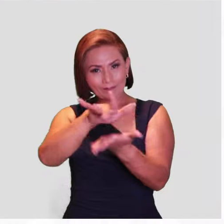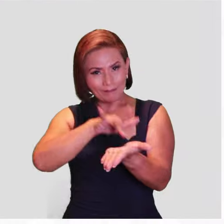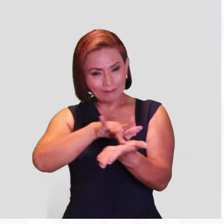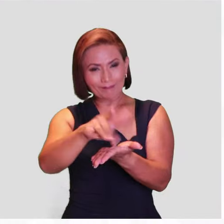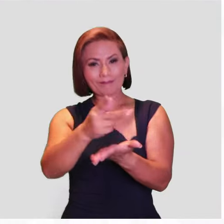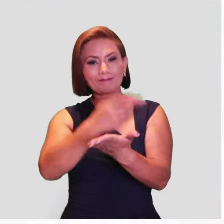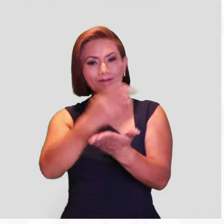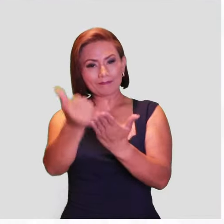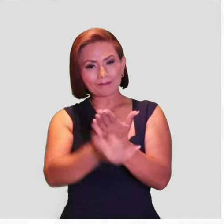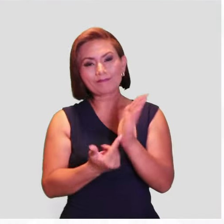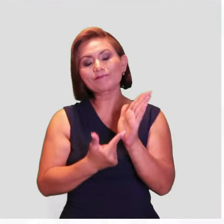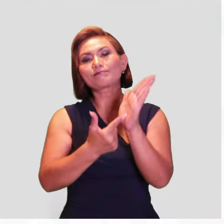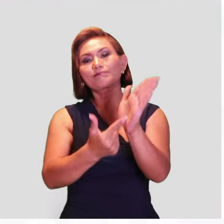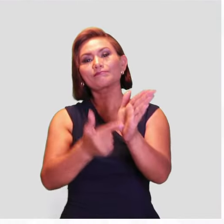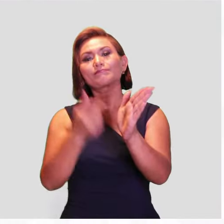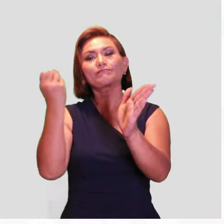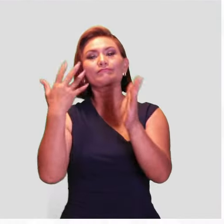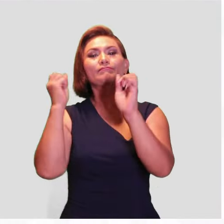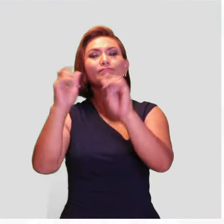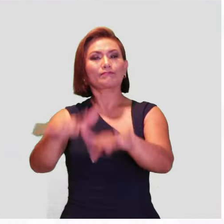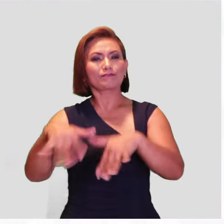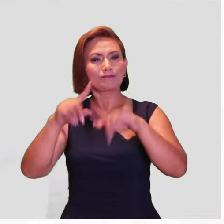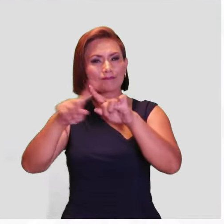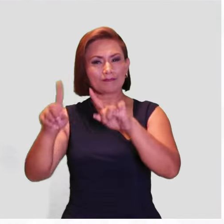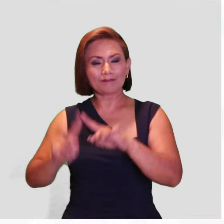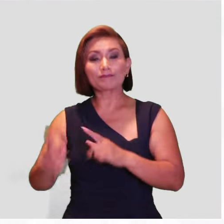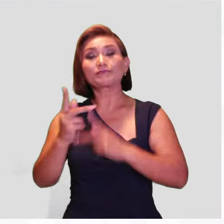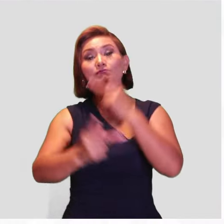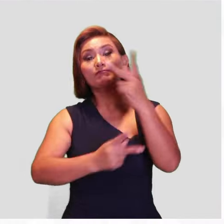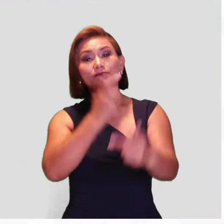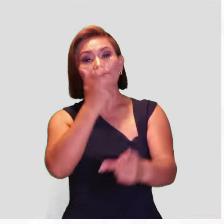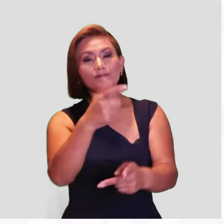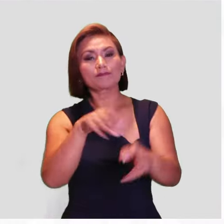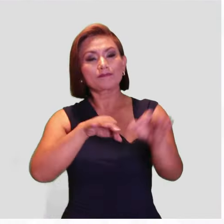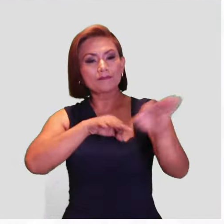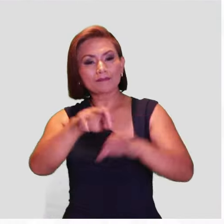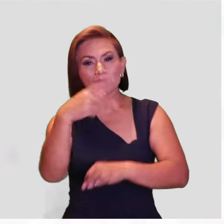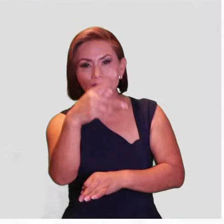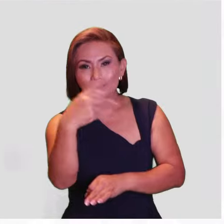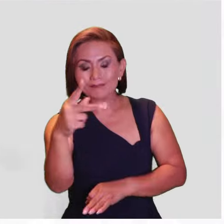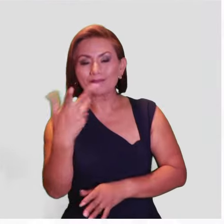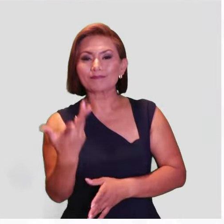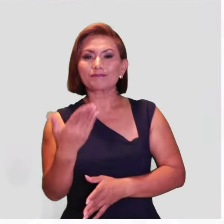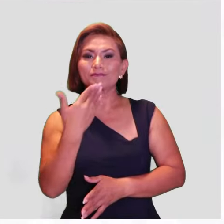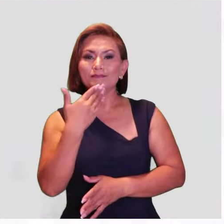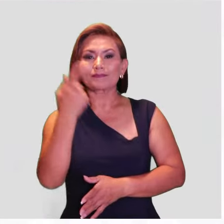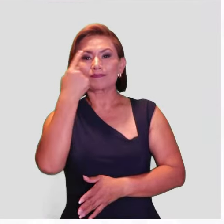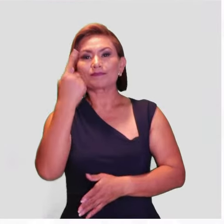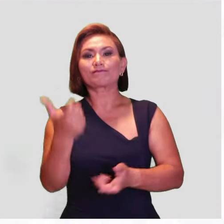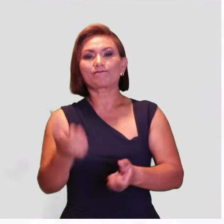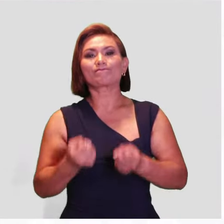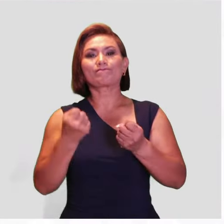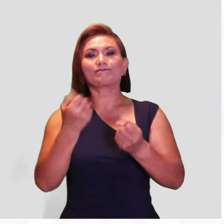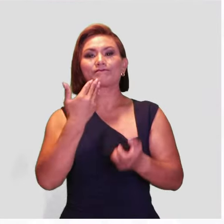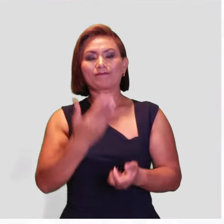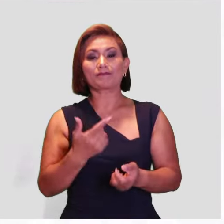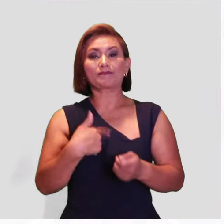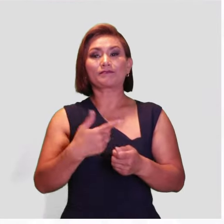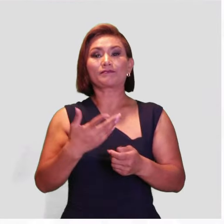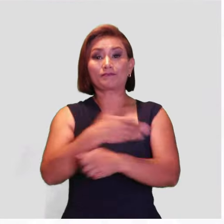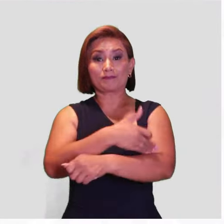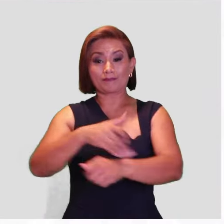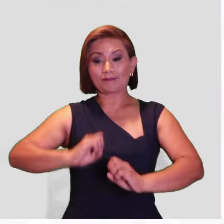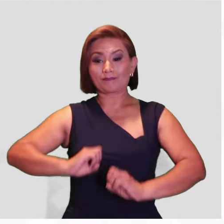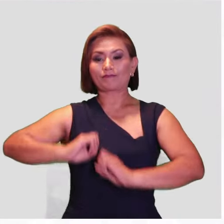ofrecerles proyectos, foros, unos créditos, autoempleos para fortalecer su economía y que no descuiden a su